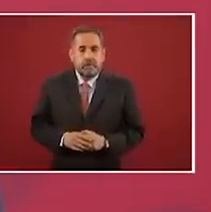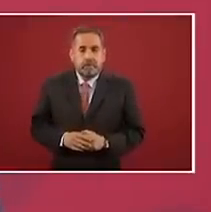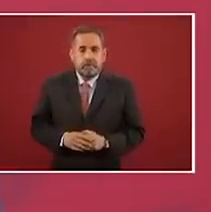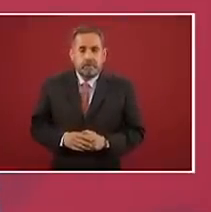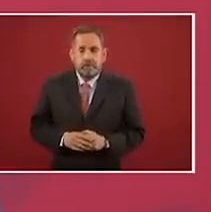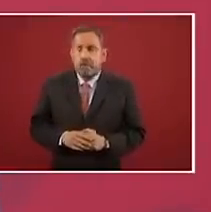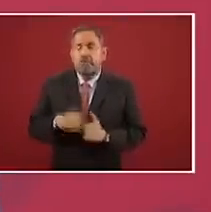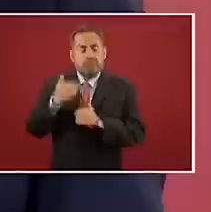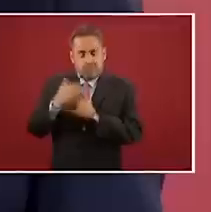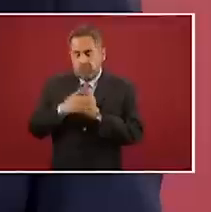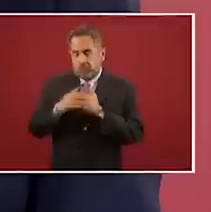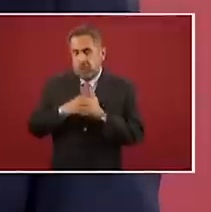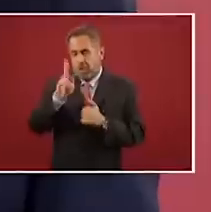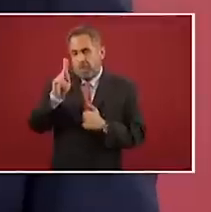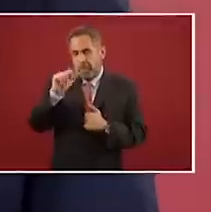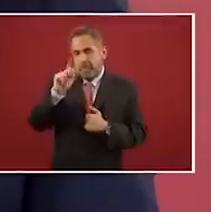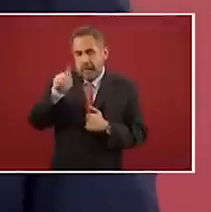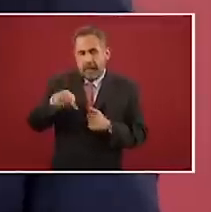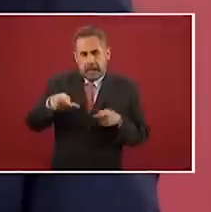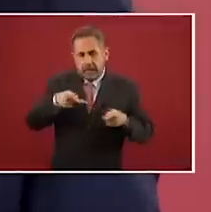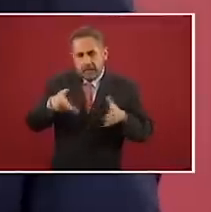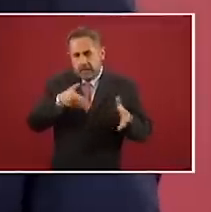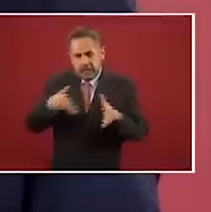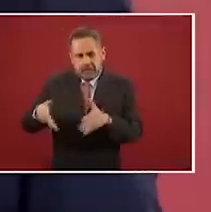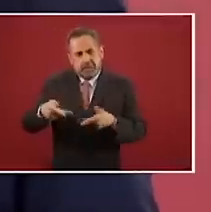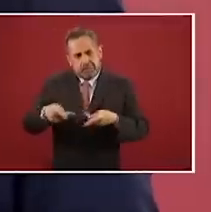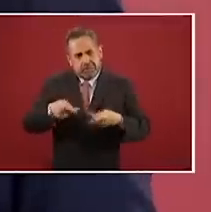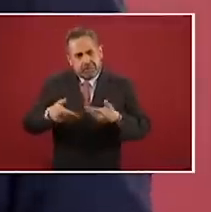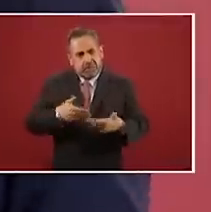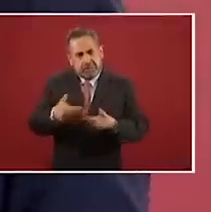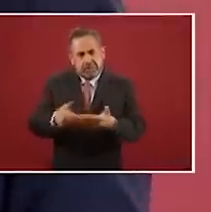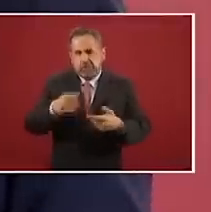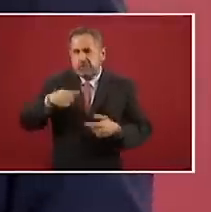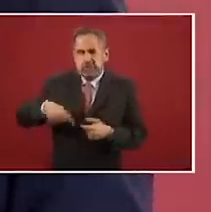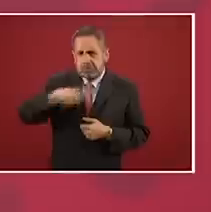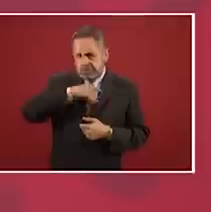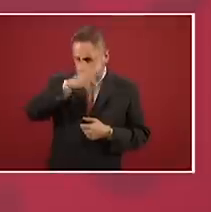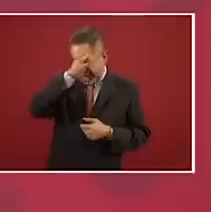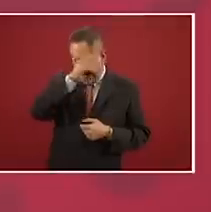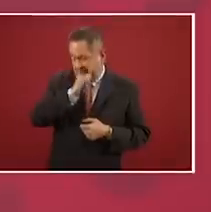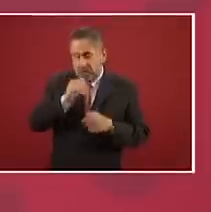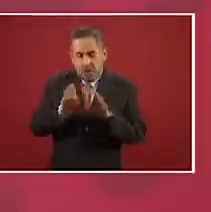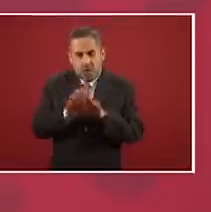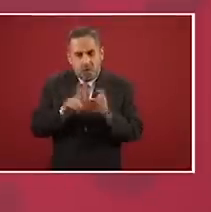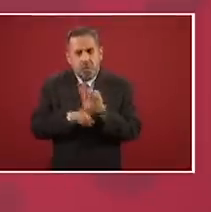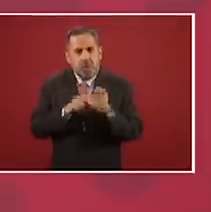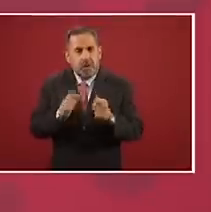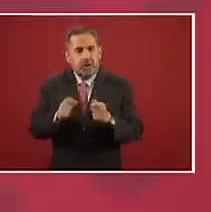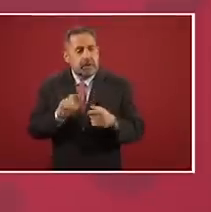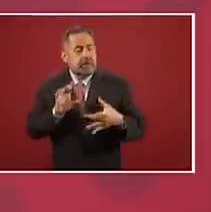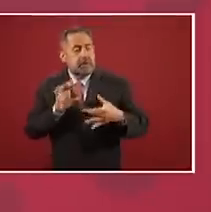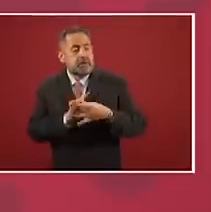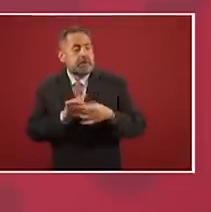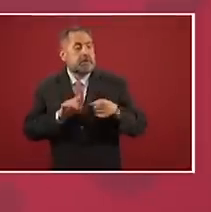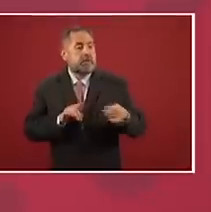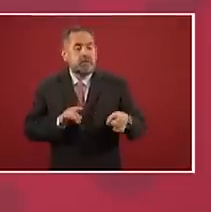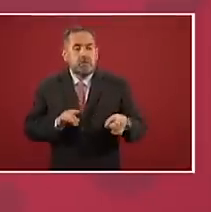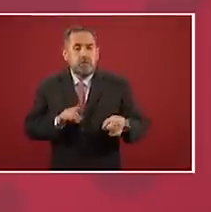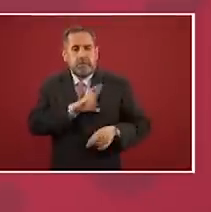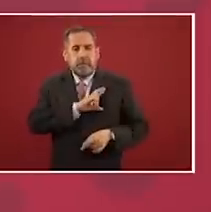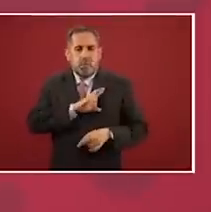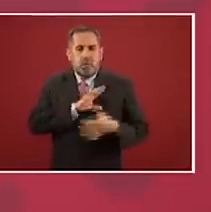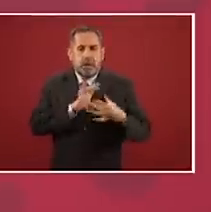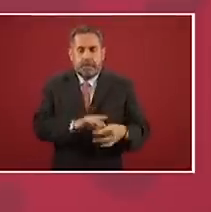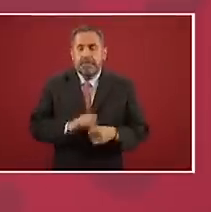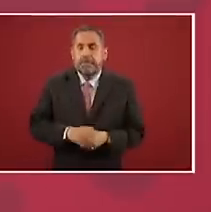Y va a haber todo un plan para eso. Y nos estamos poniendo de acuerdo con el sector privado.